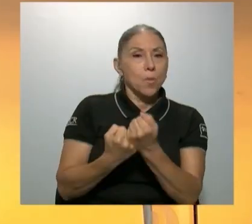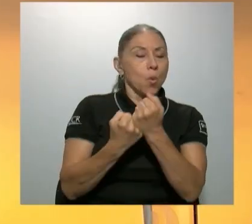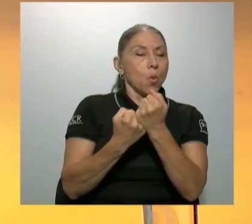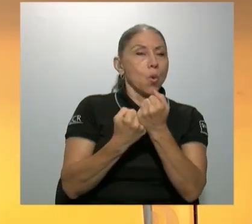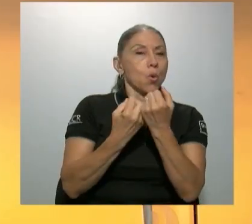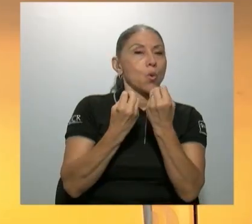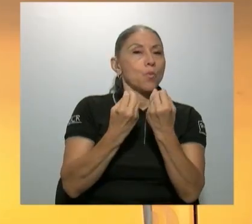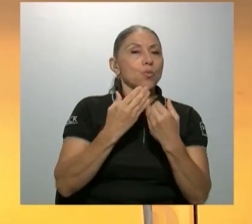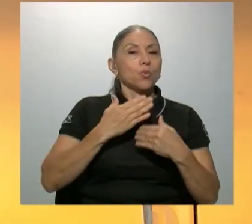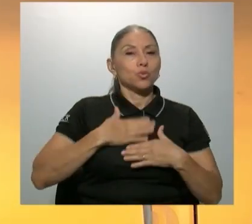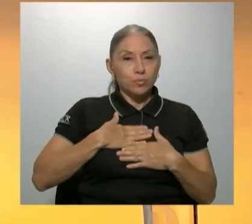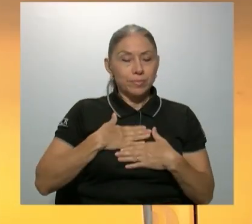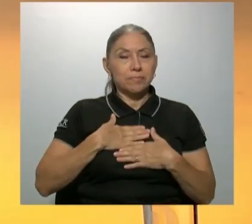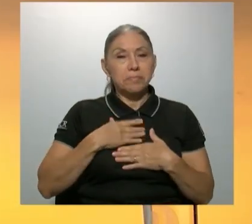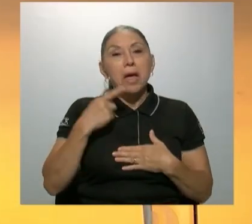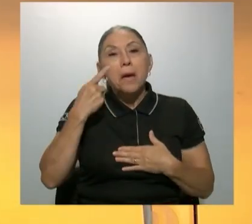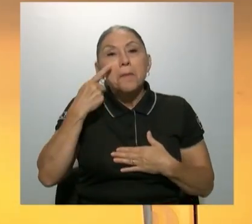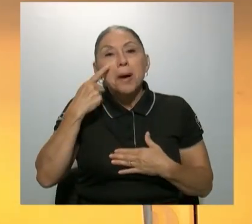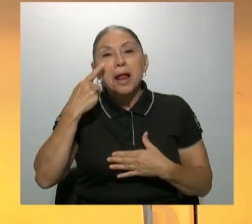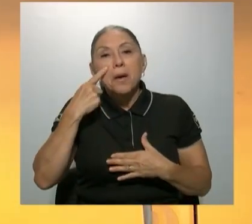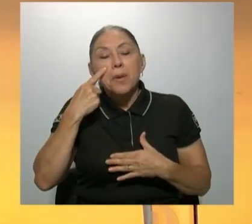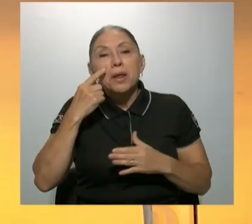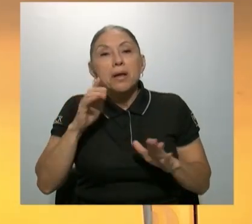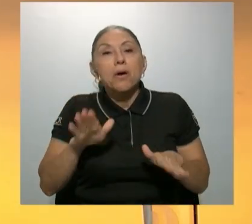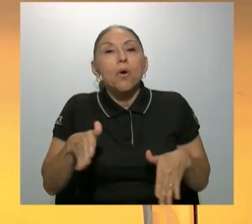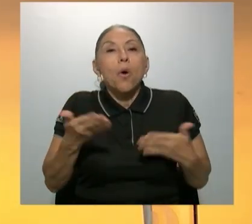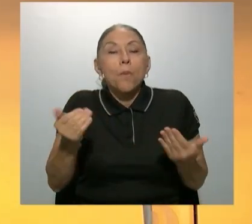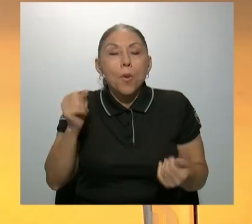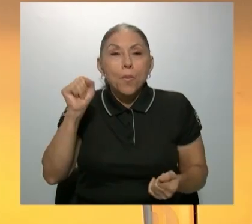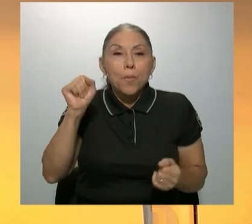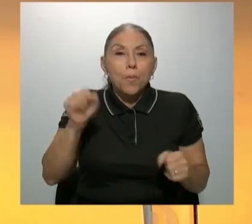enormemente para ver de qué forma podemos.